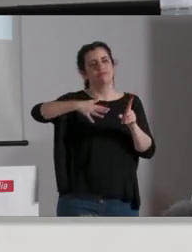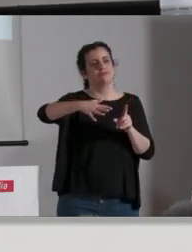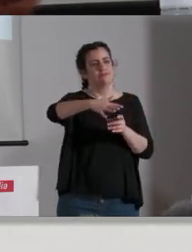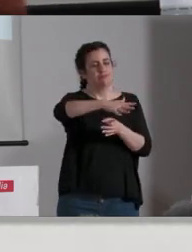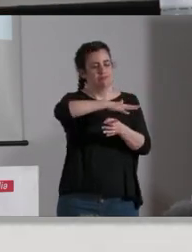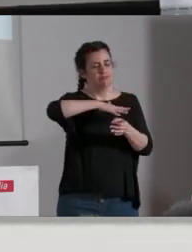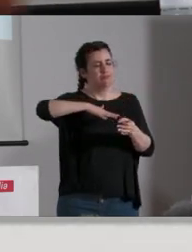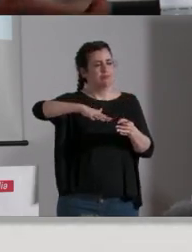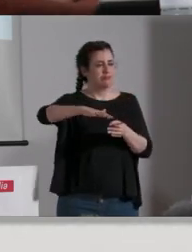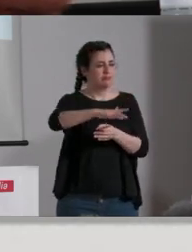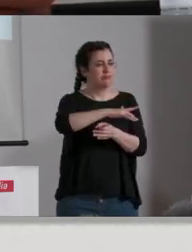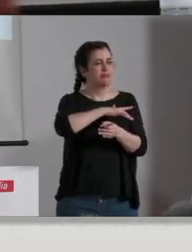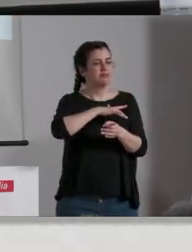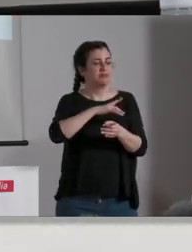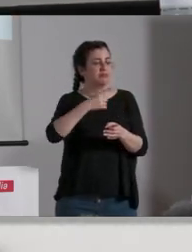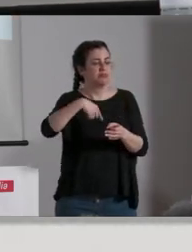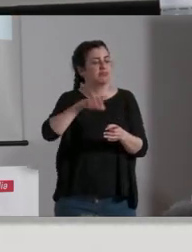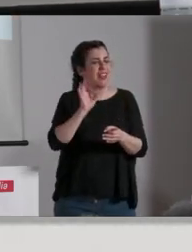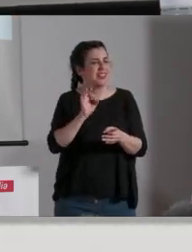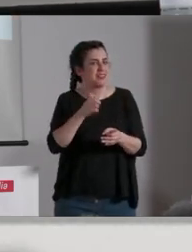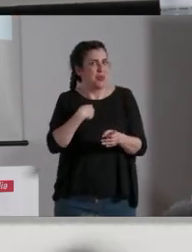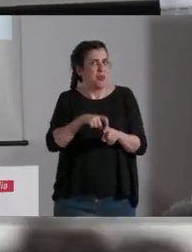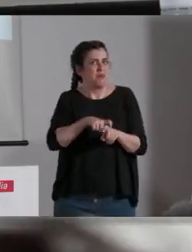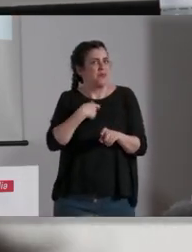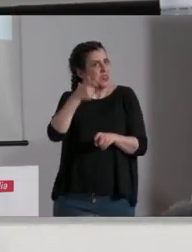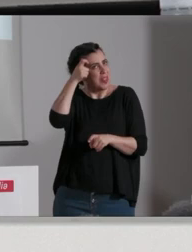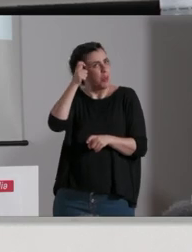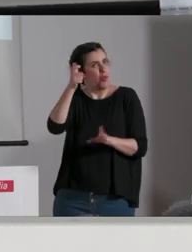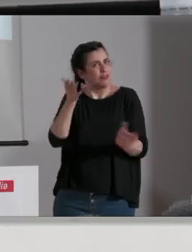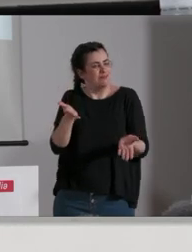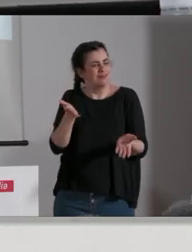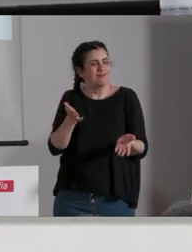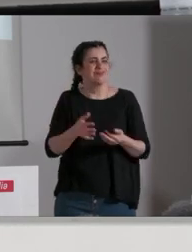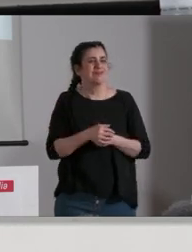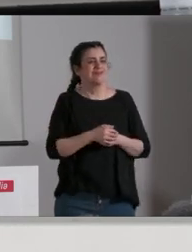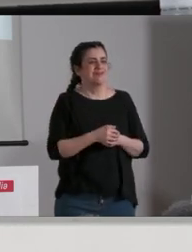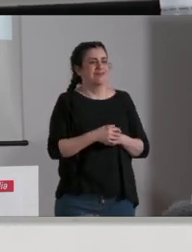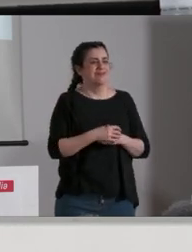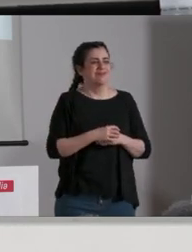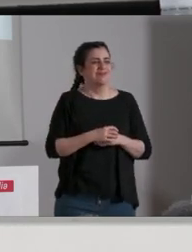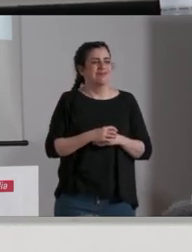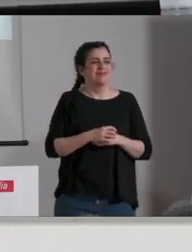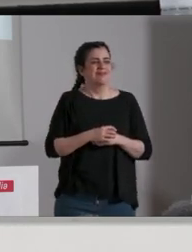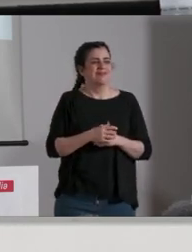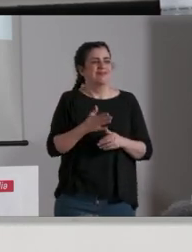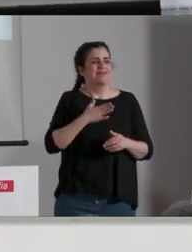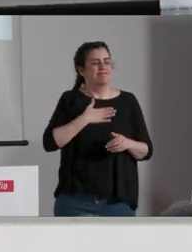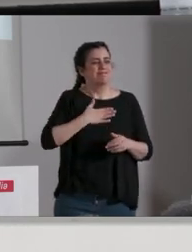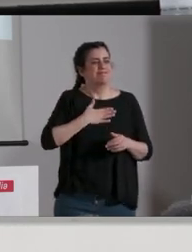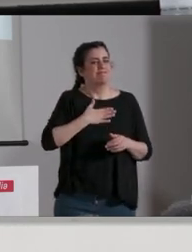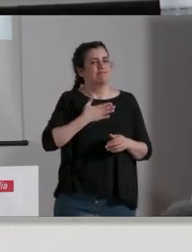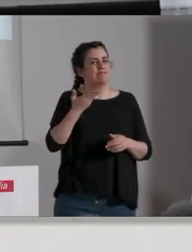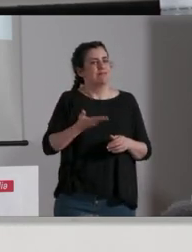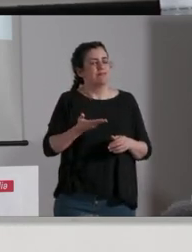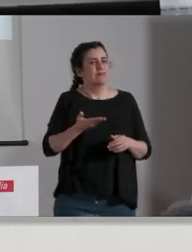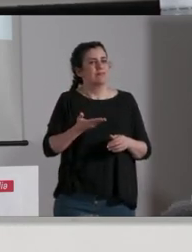y somos gente de pueblo, ¿no? Luego sí que me parece importante recalcar el hecho de que